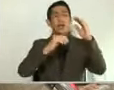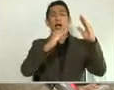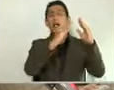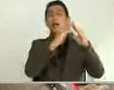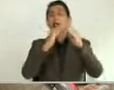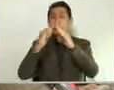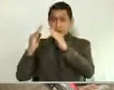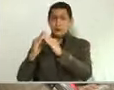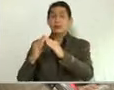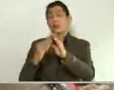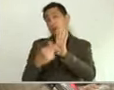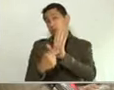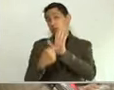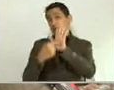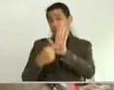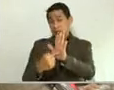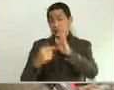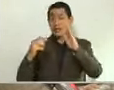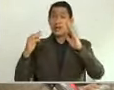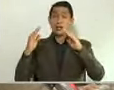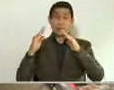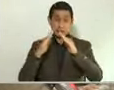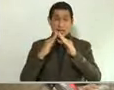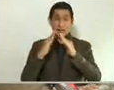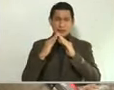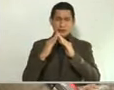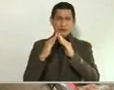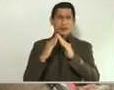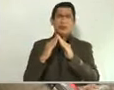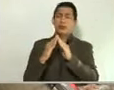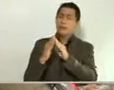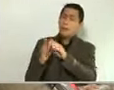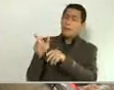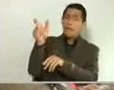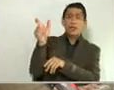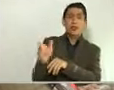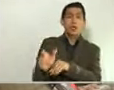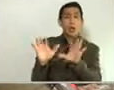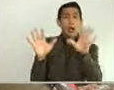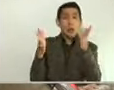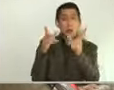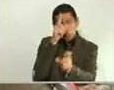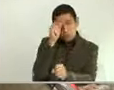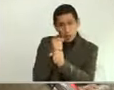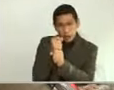municipio, donde la gente sin tener empleo fijo puede tener un crédito. Ejemplo,